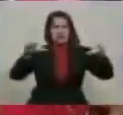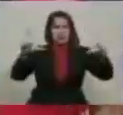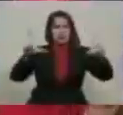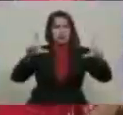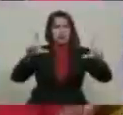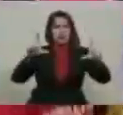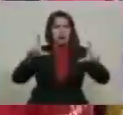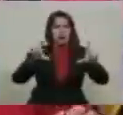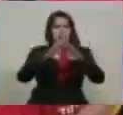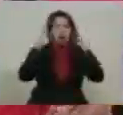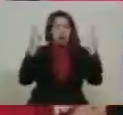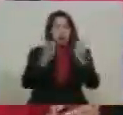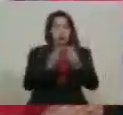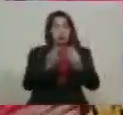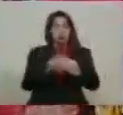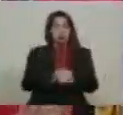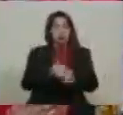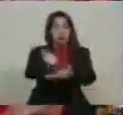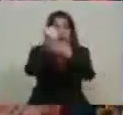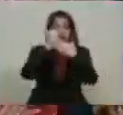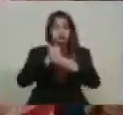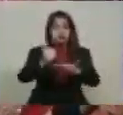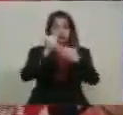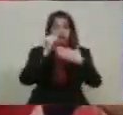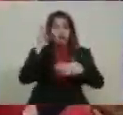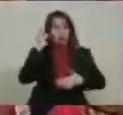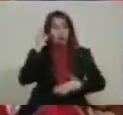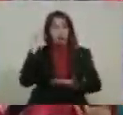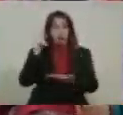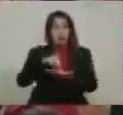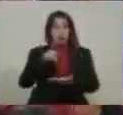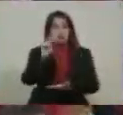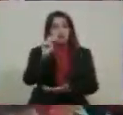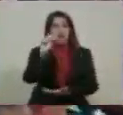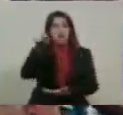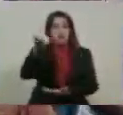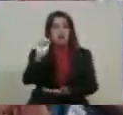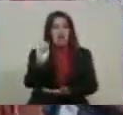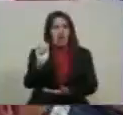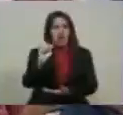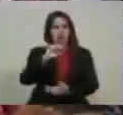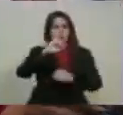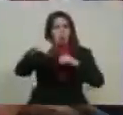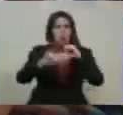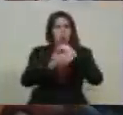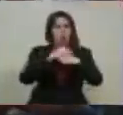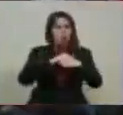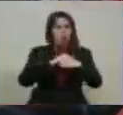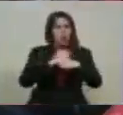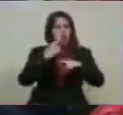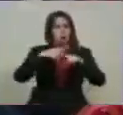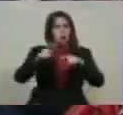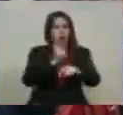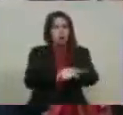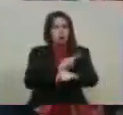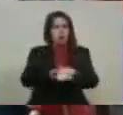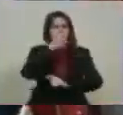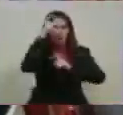entero. Y la compañera Tania Díaz, Adán Chávez, Jorge Rodríguez, encargado de este proyecto.